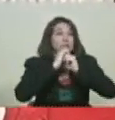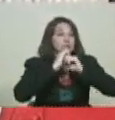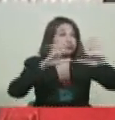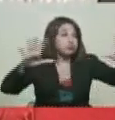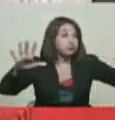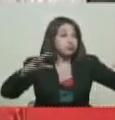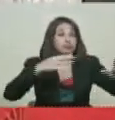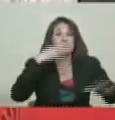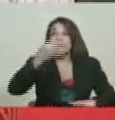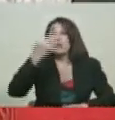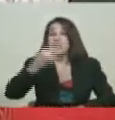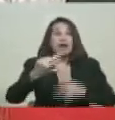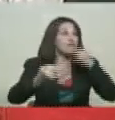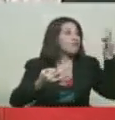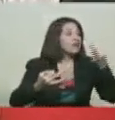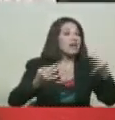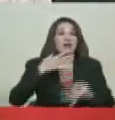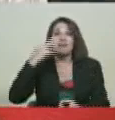allá